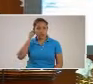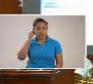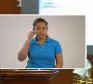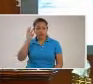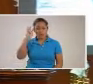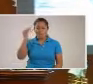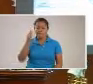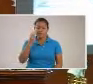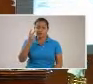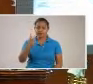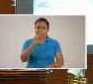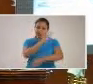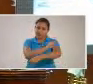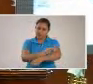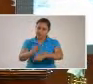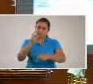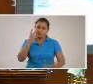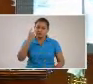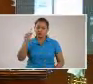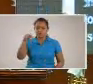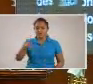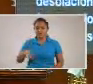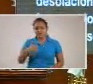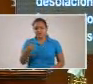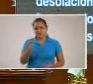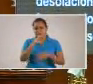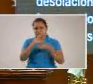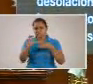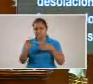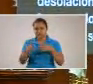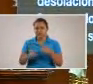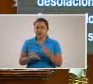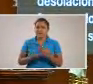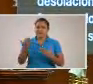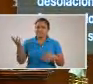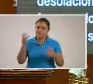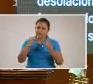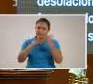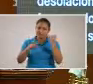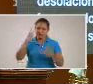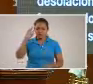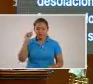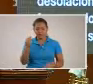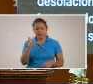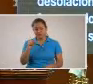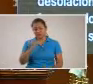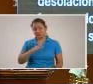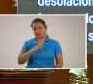entonces sigamos viendo acá otras cosas. Yo ya voy terminando porque el tiempo ya se me agotó.